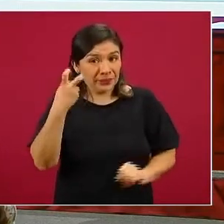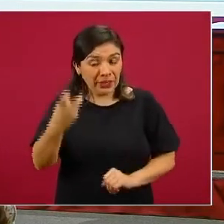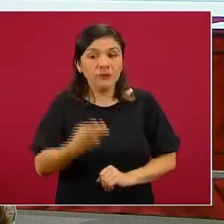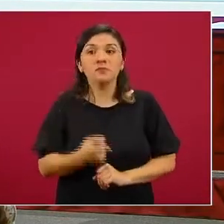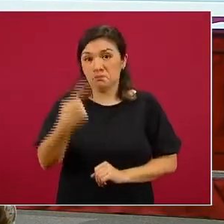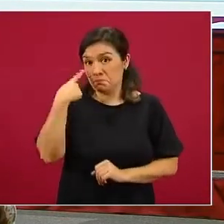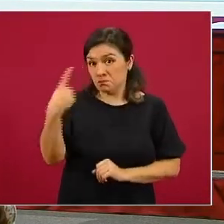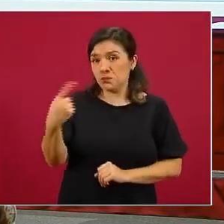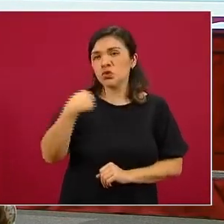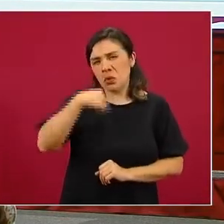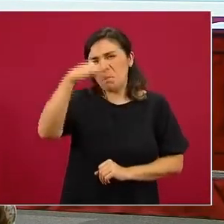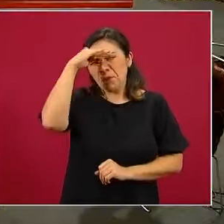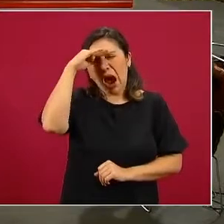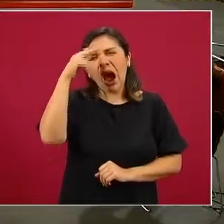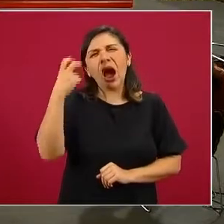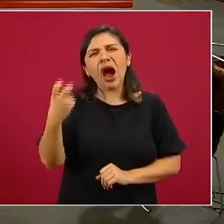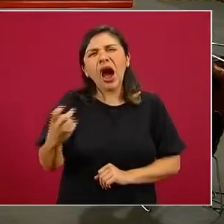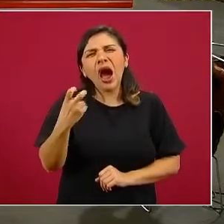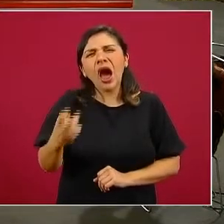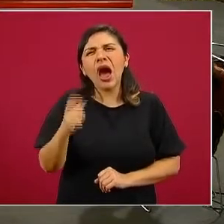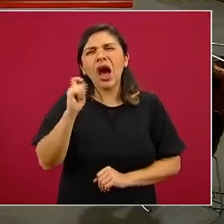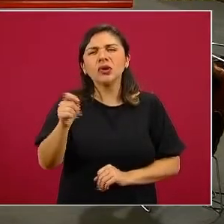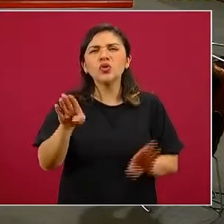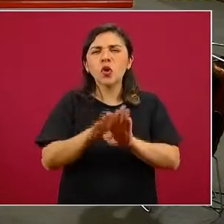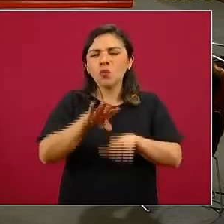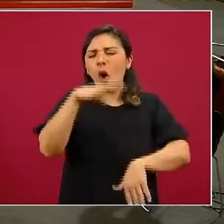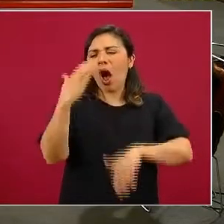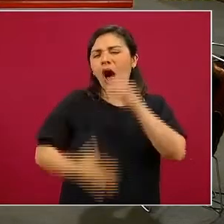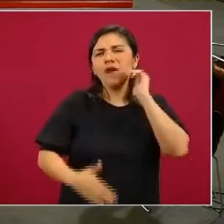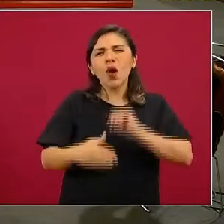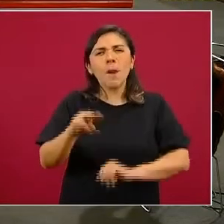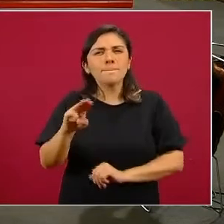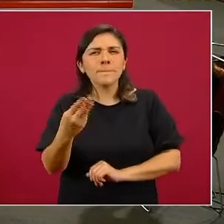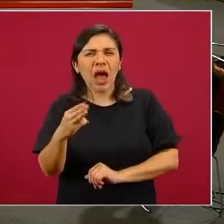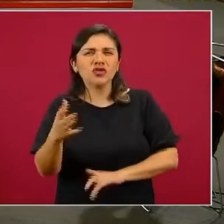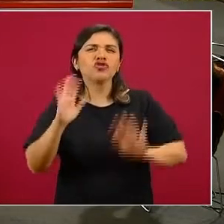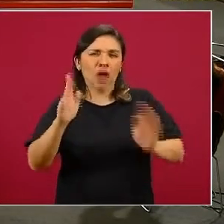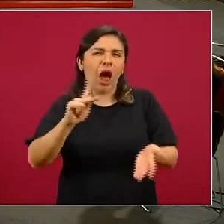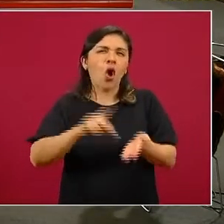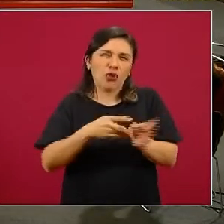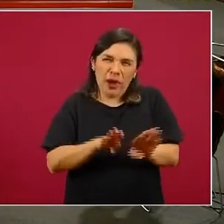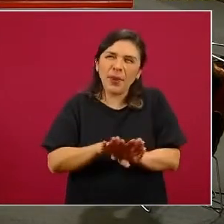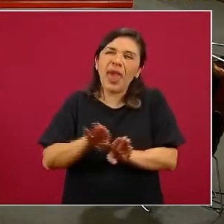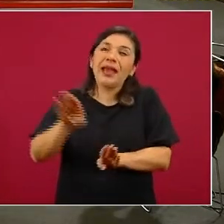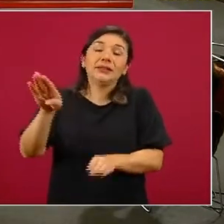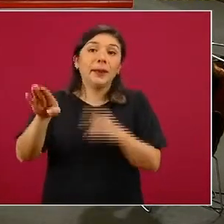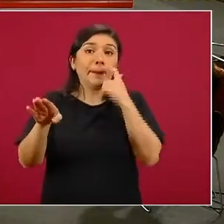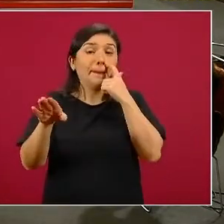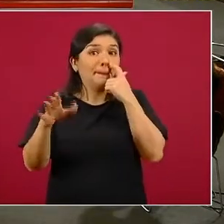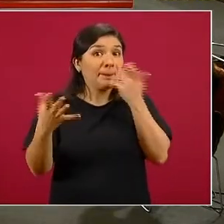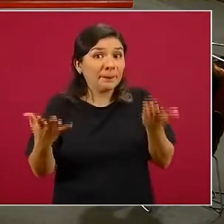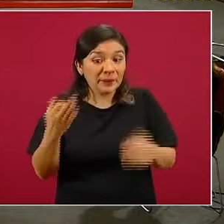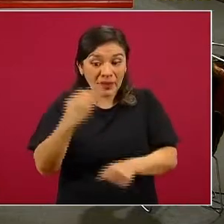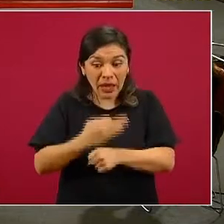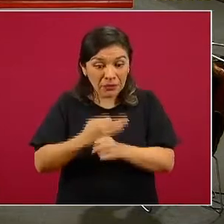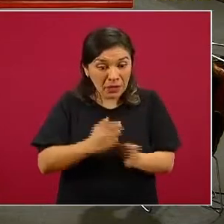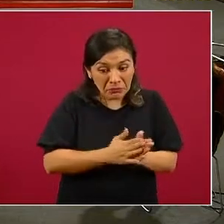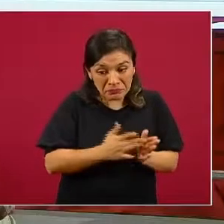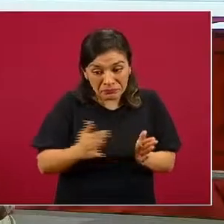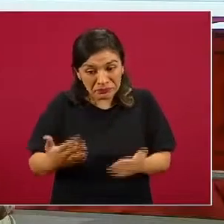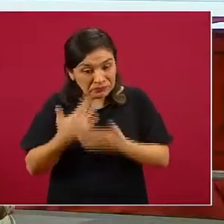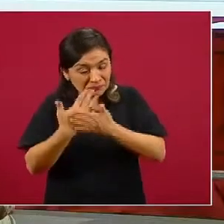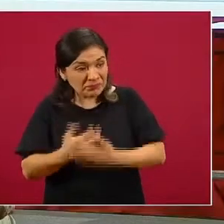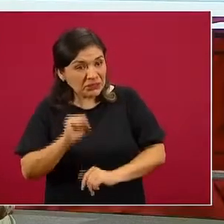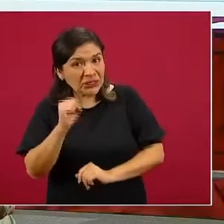pues pensamos que esto a fin de mayo iba a reactivarse, y bueno, vamos ya en septiembre, y